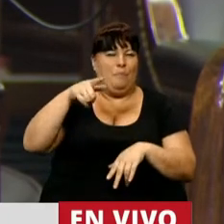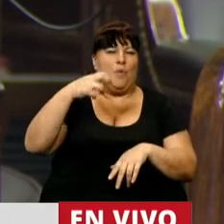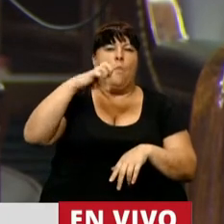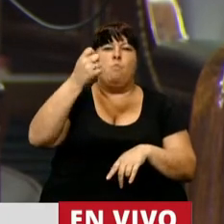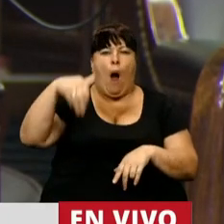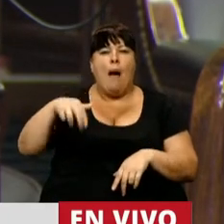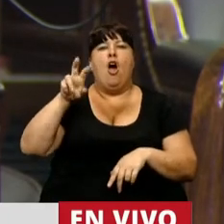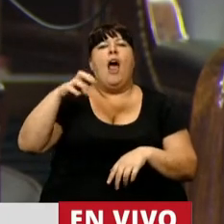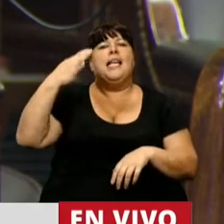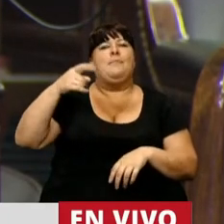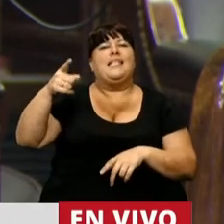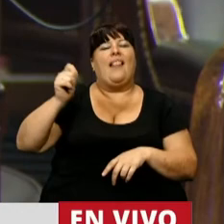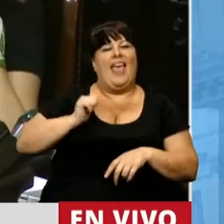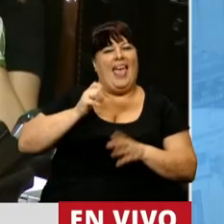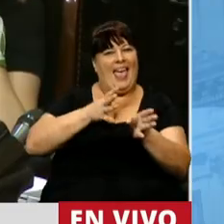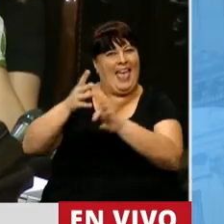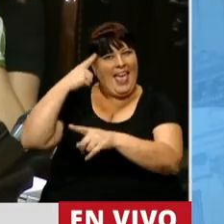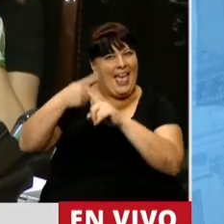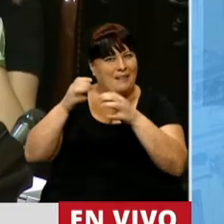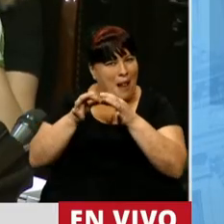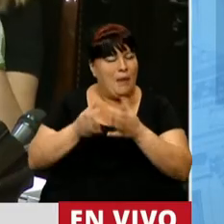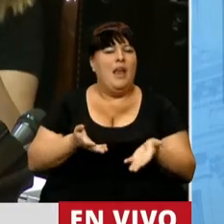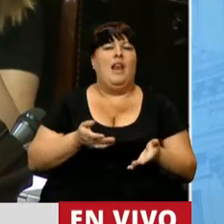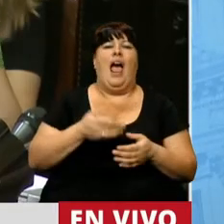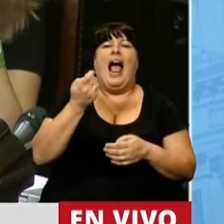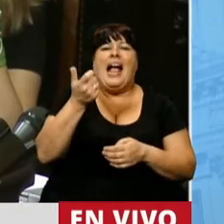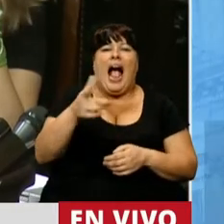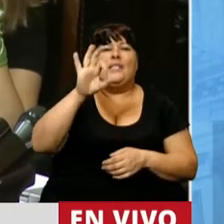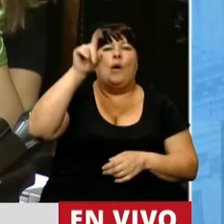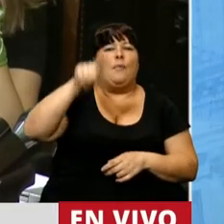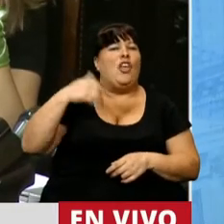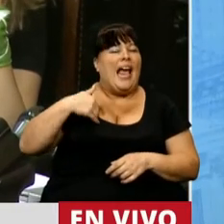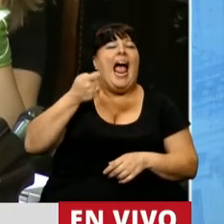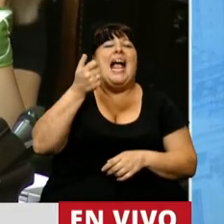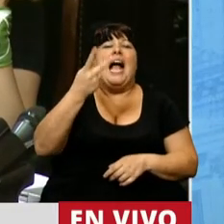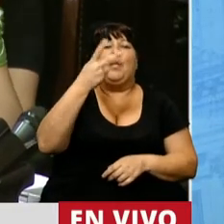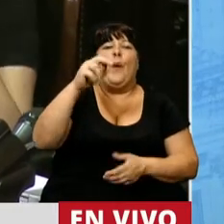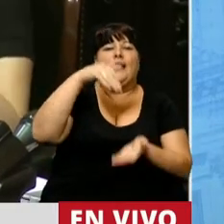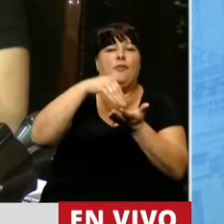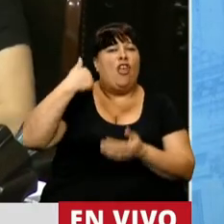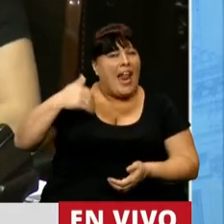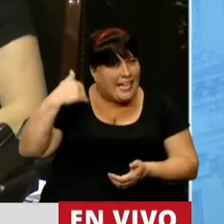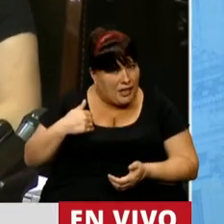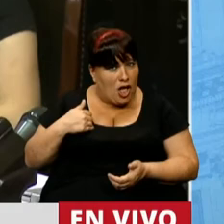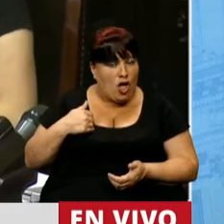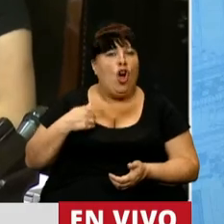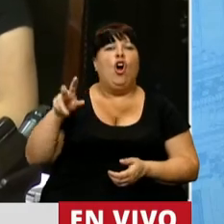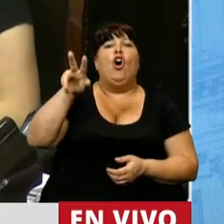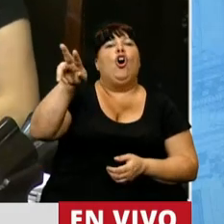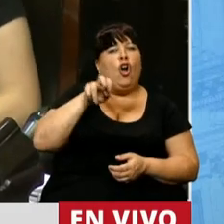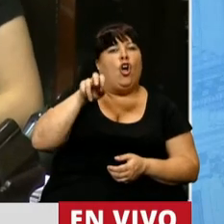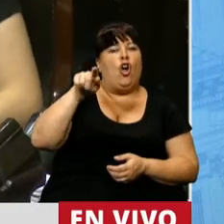la pensión honorífica de los veteranos de guerra. Casi el 50% de los argentinos, casi 20 millones de argentinos,